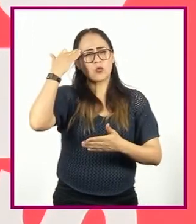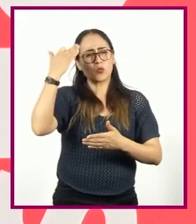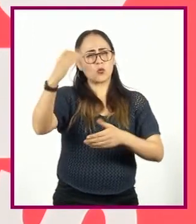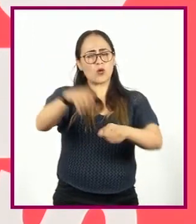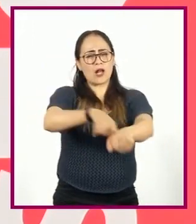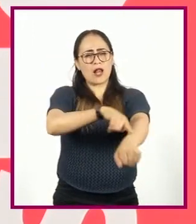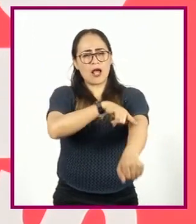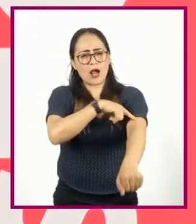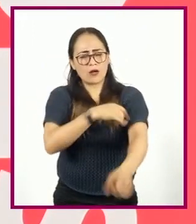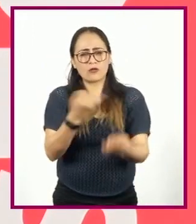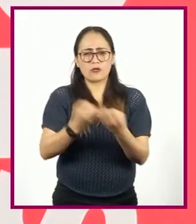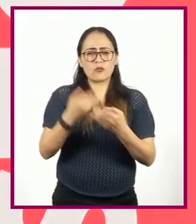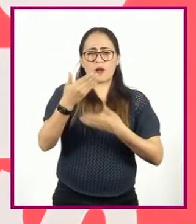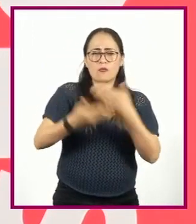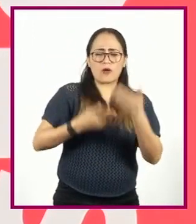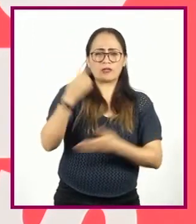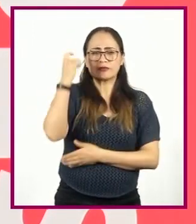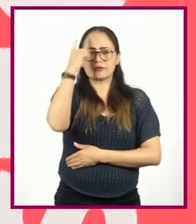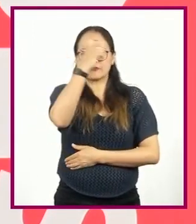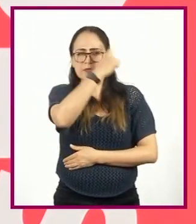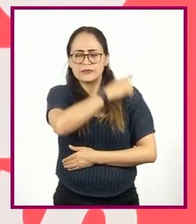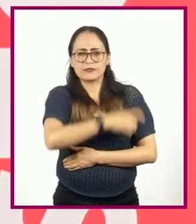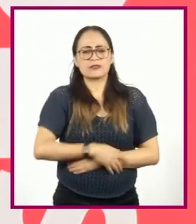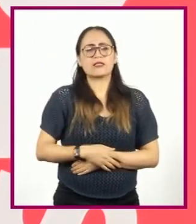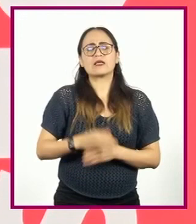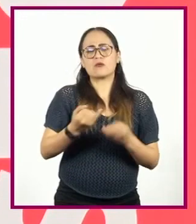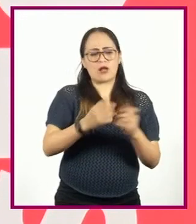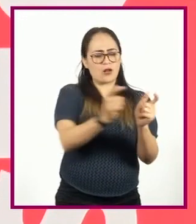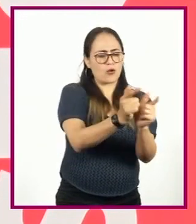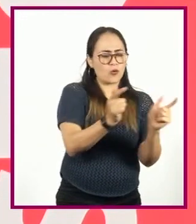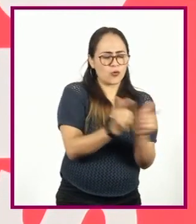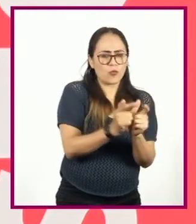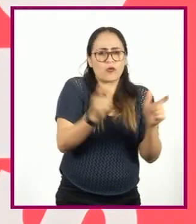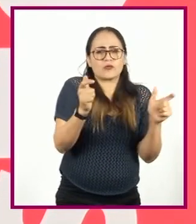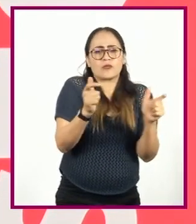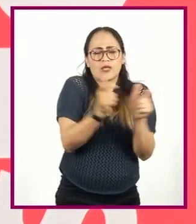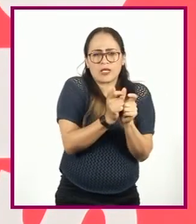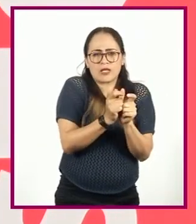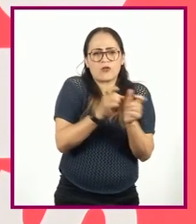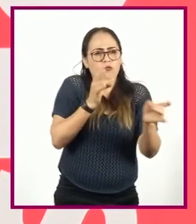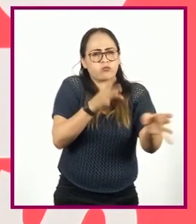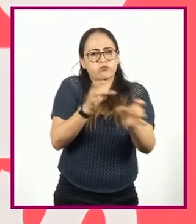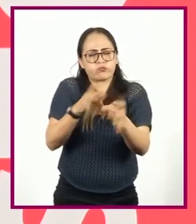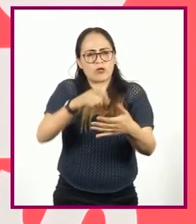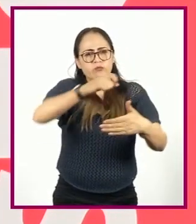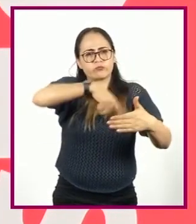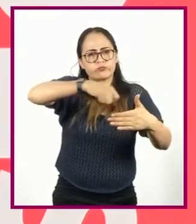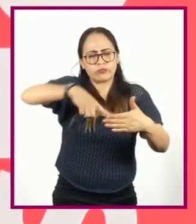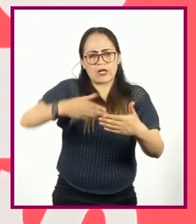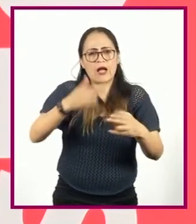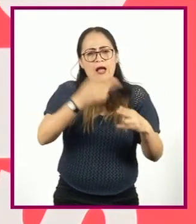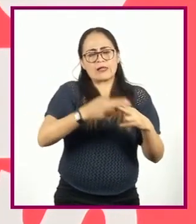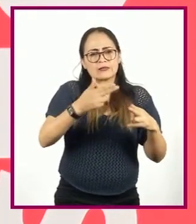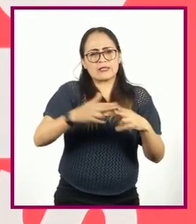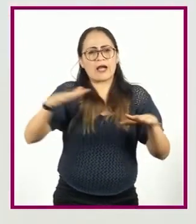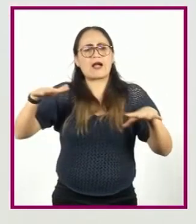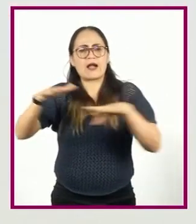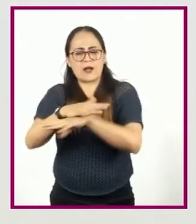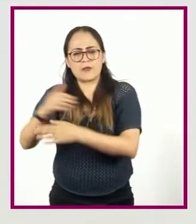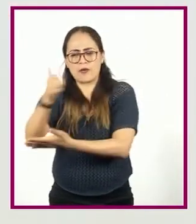diversos, en los que se transitó de agrupaciones pequeñas de cazadores-recolectores a aldeas de